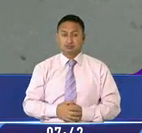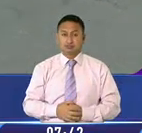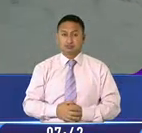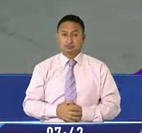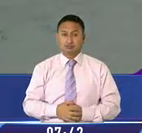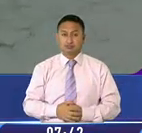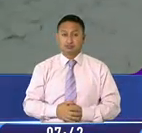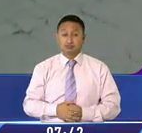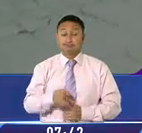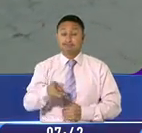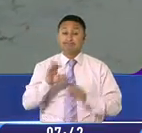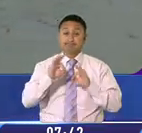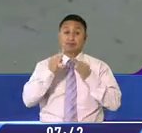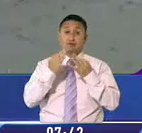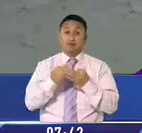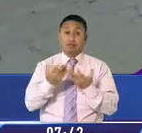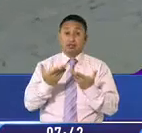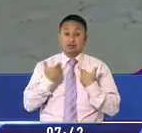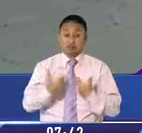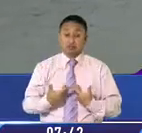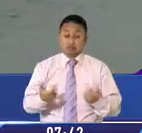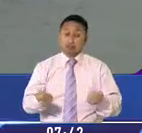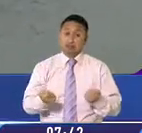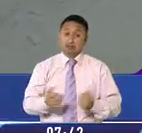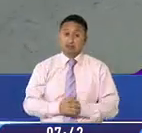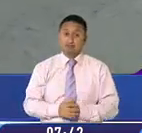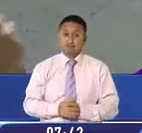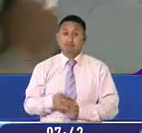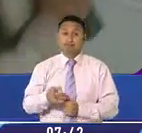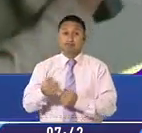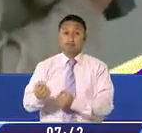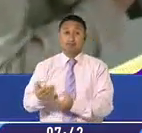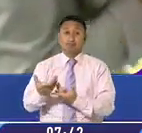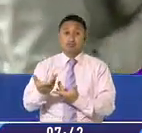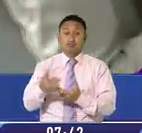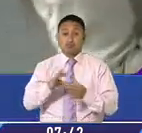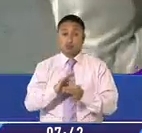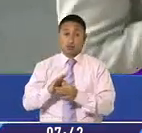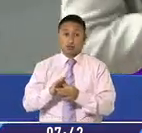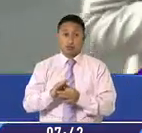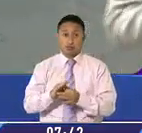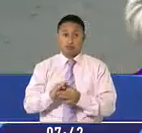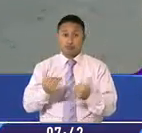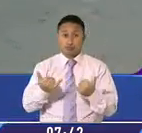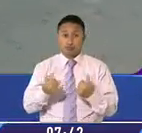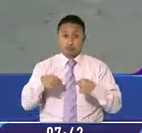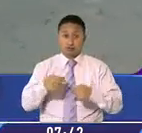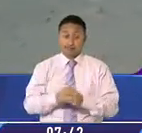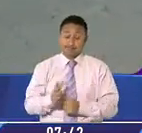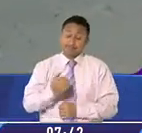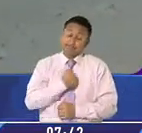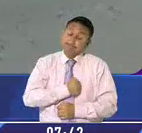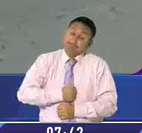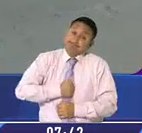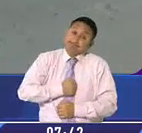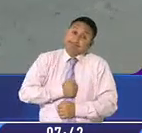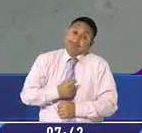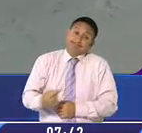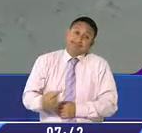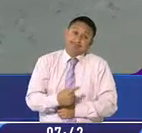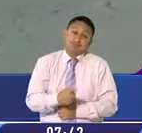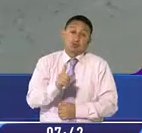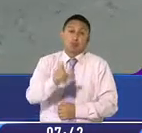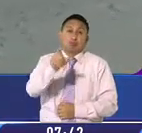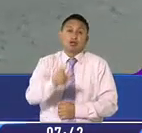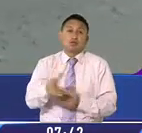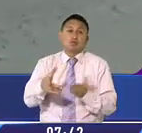la familia pueda reclamarlo. Esa es la información que tenemos, compañeros, hasta esta hora. Lamentablemente, un